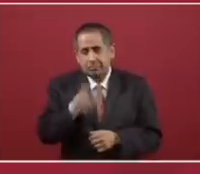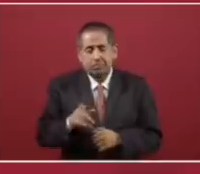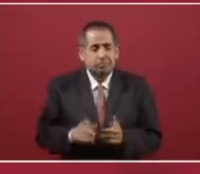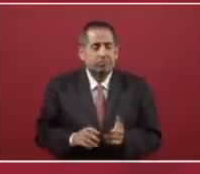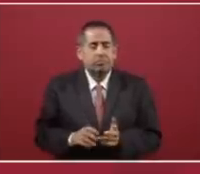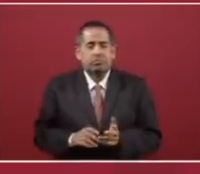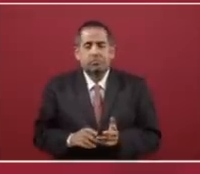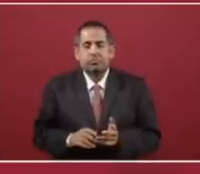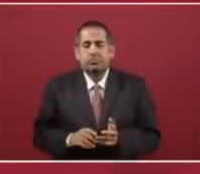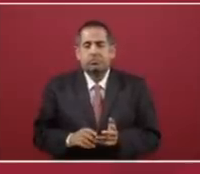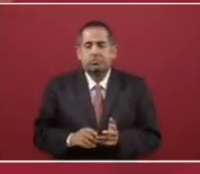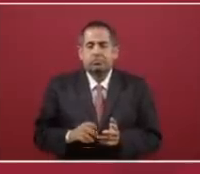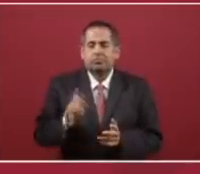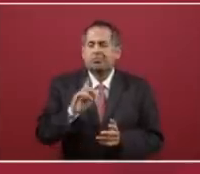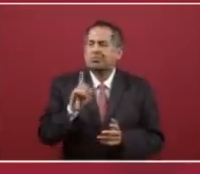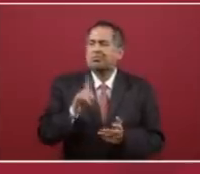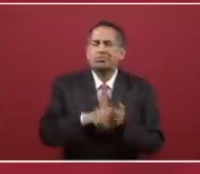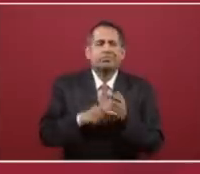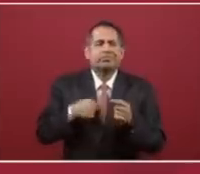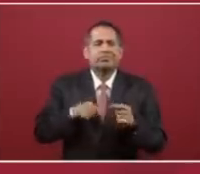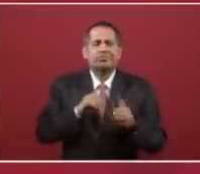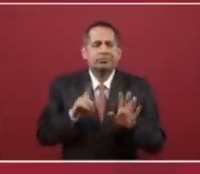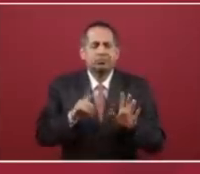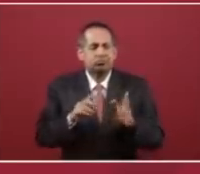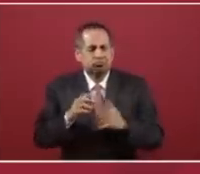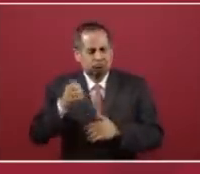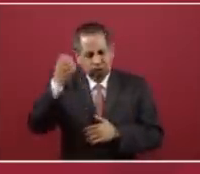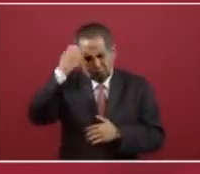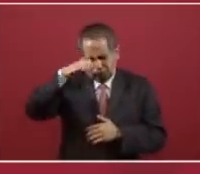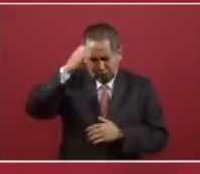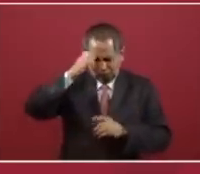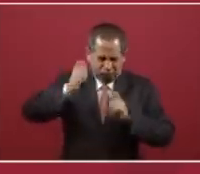que seamos nosotros expertos